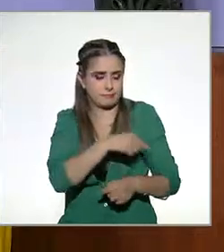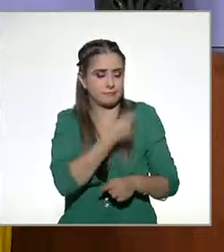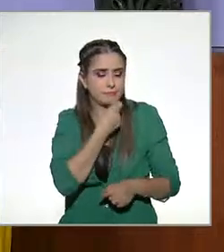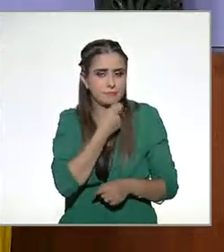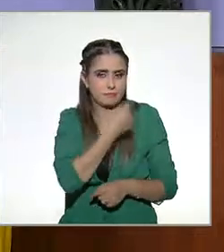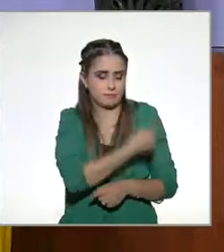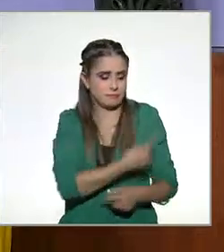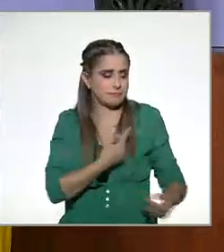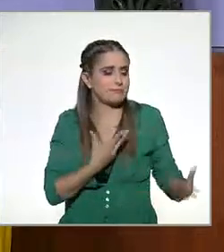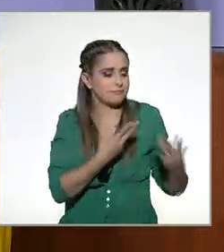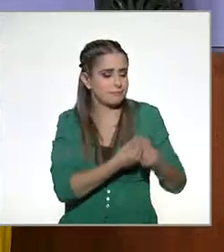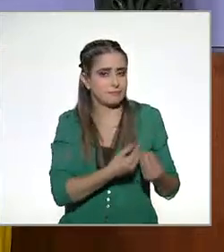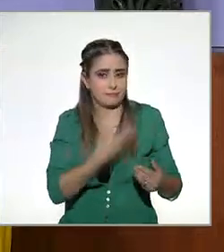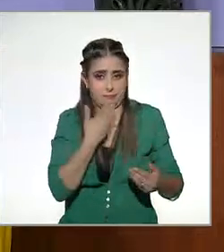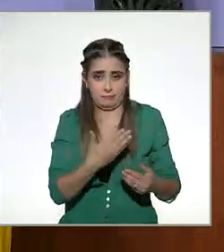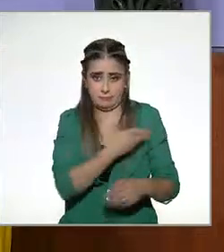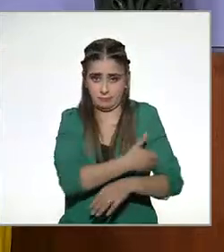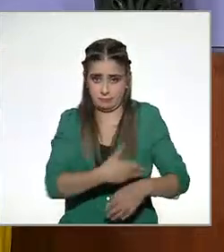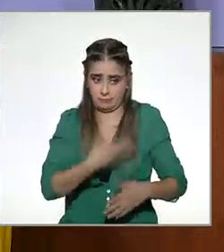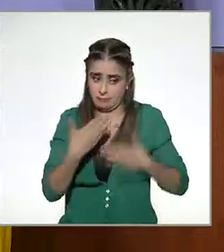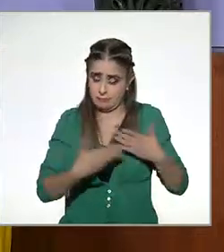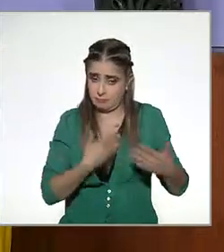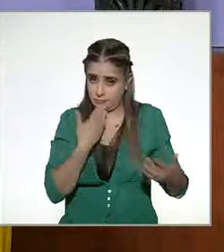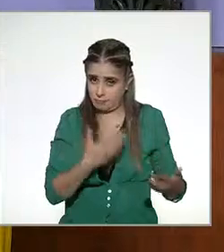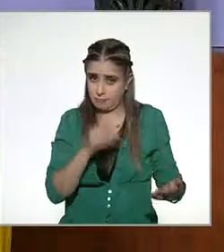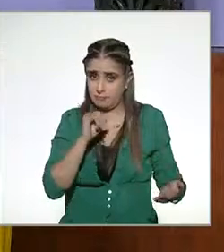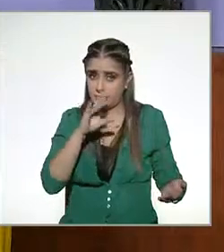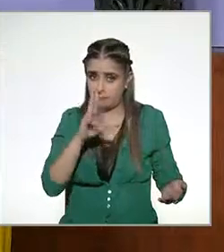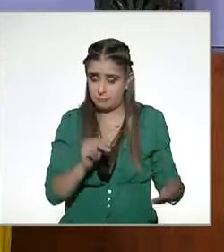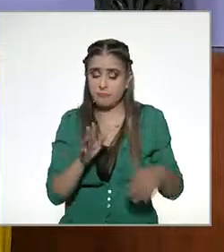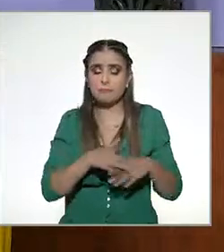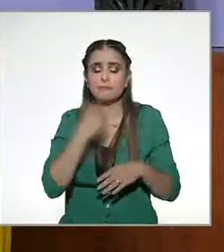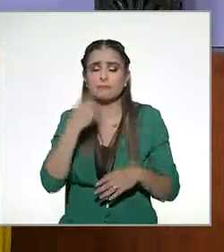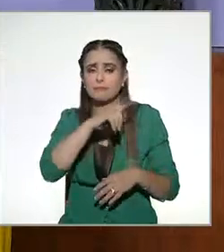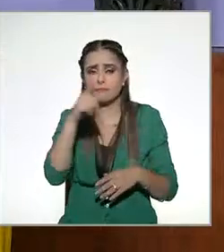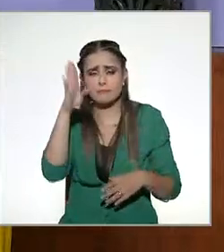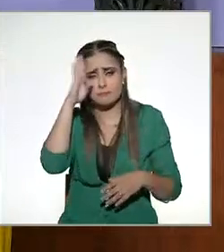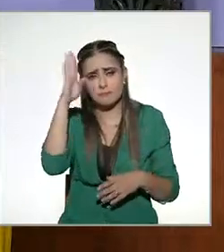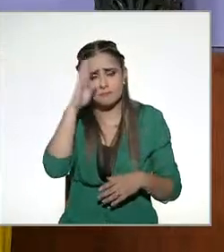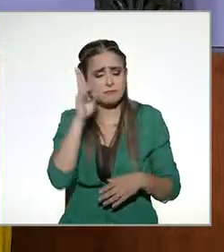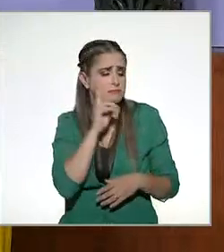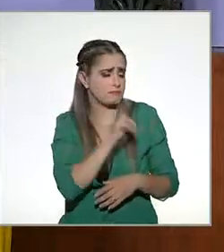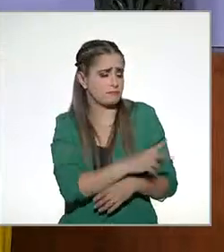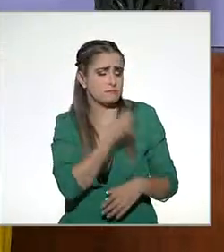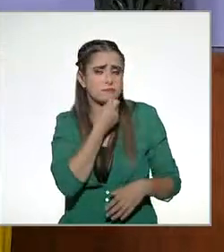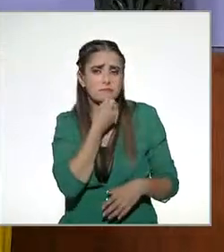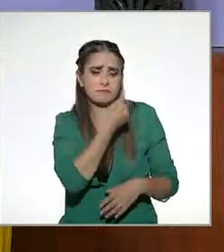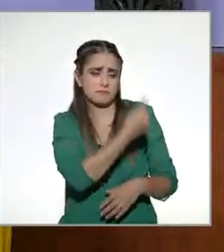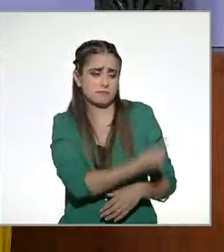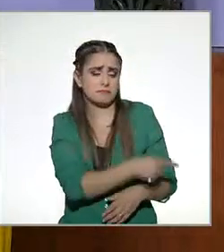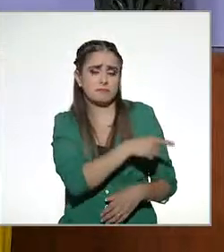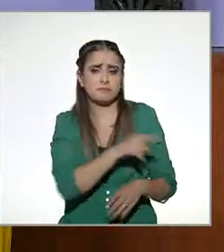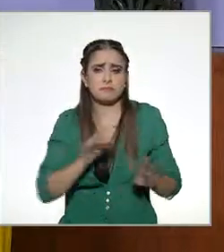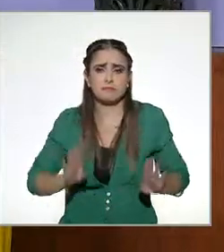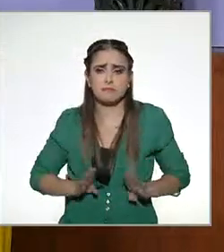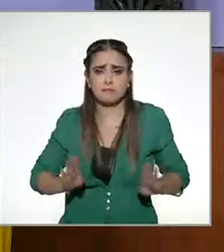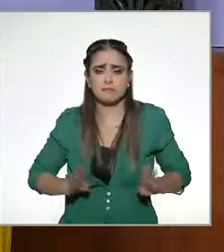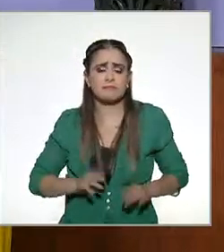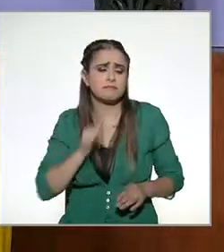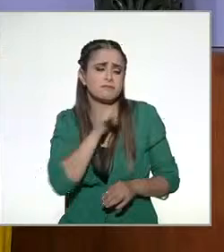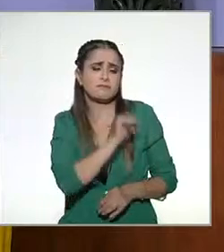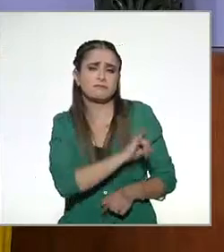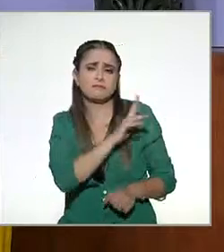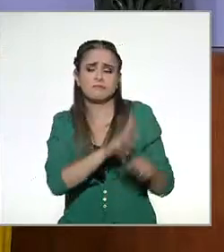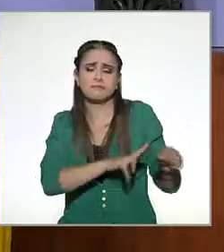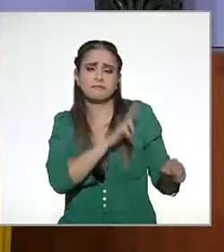me ha tocado casos donde escuchas que se normaliza también, de alguna forma, a veces el tipo de comportamiento de un chico que sí